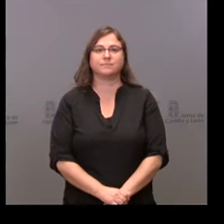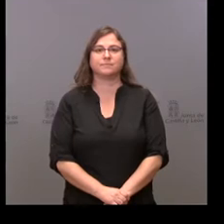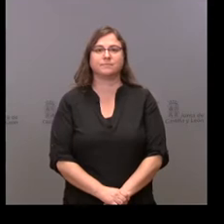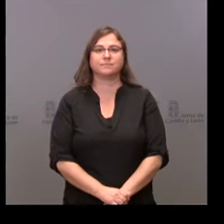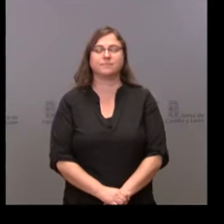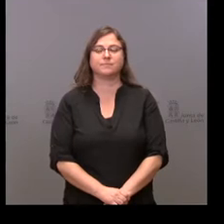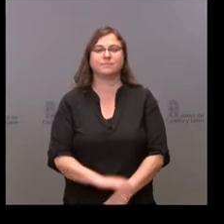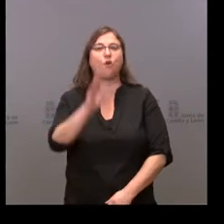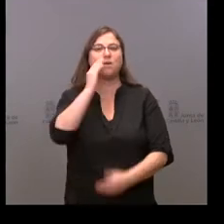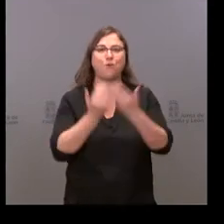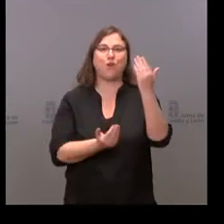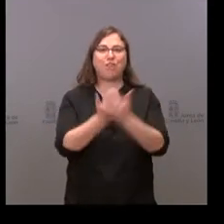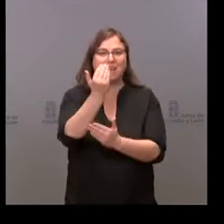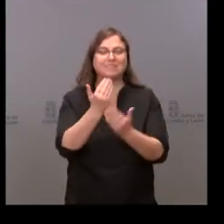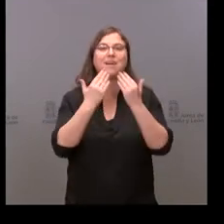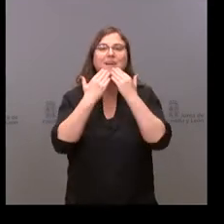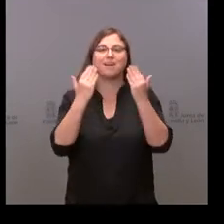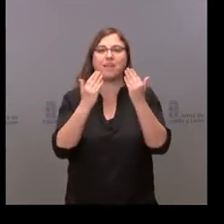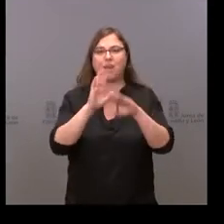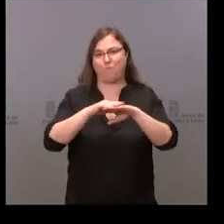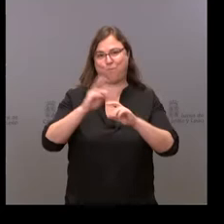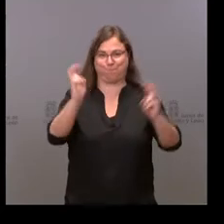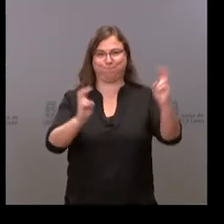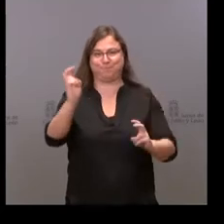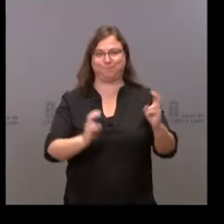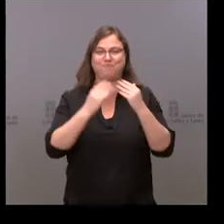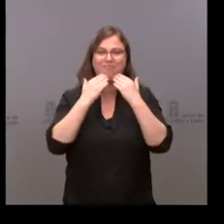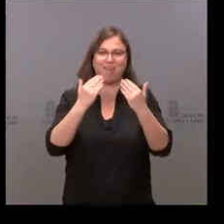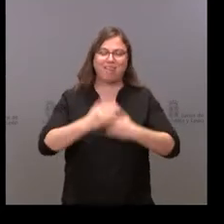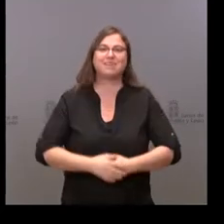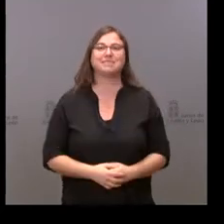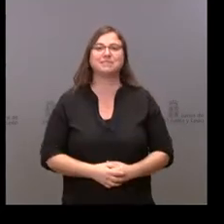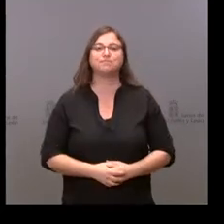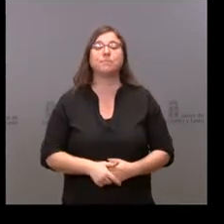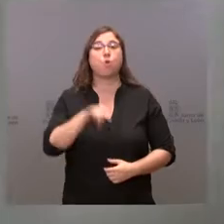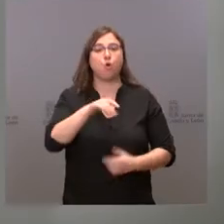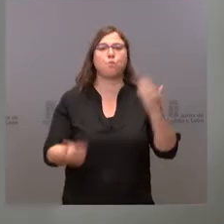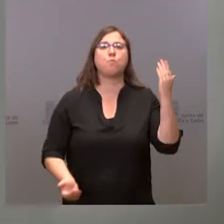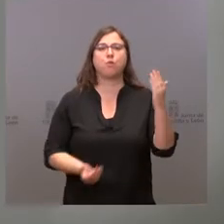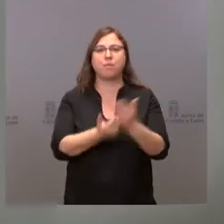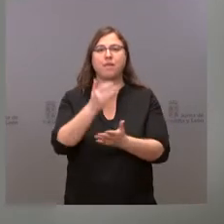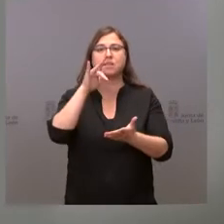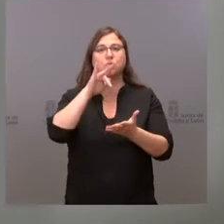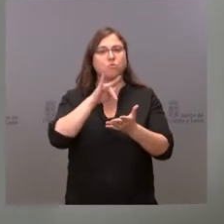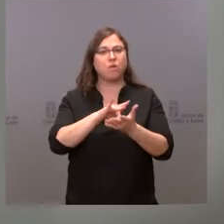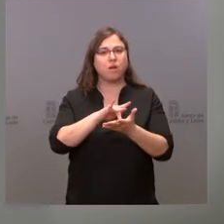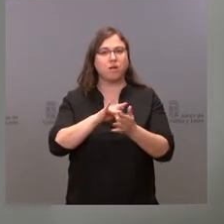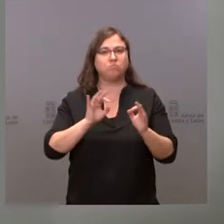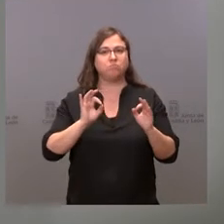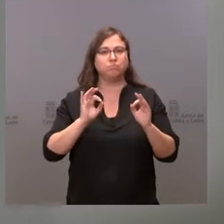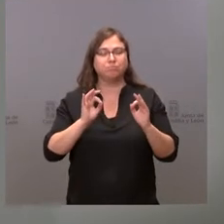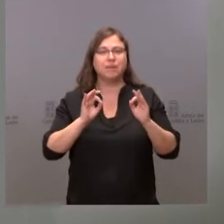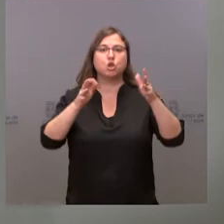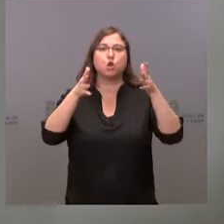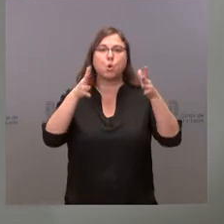muy buenos días y muchas gracias por su presencia una vez más hemos tenido esta mañana sesión del